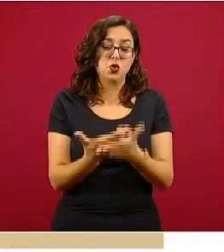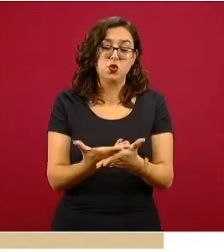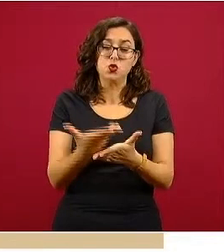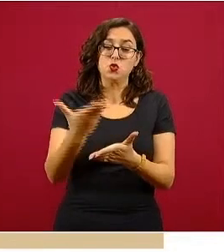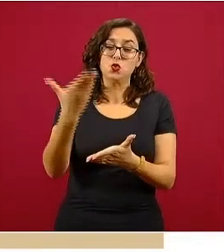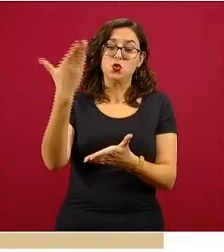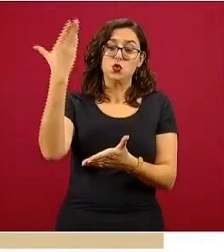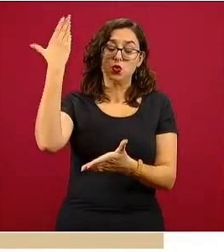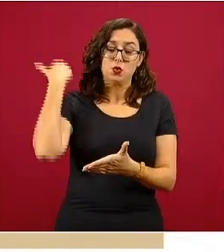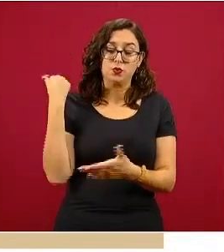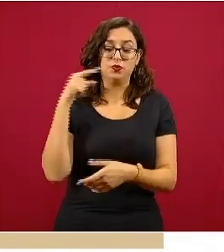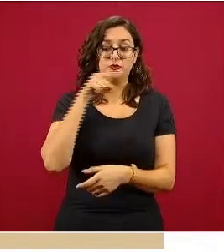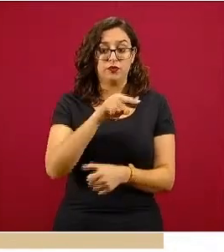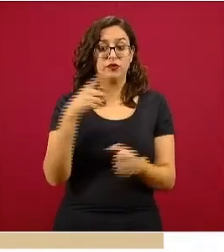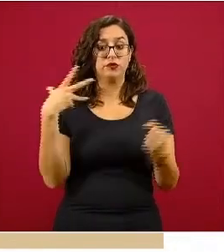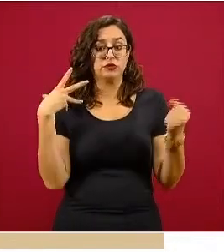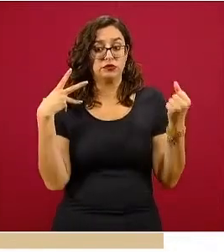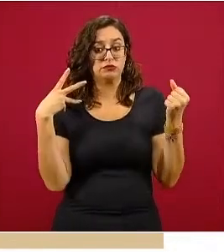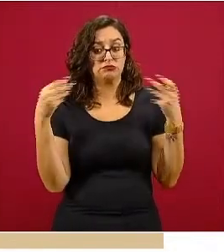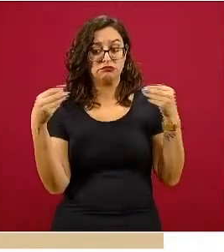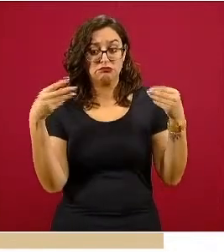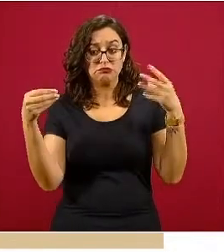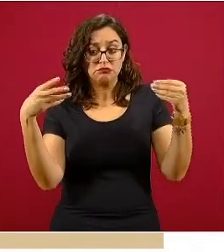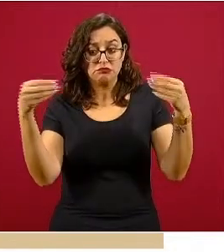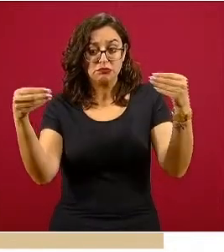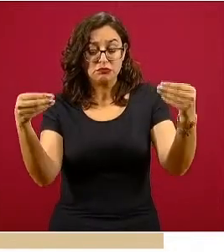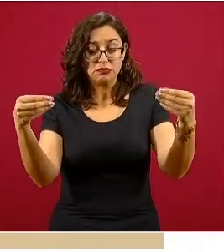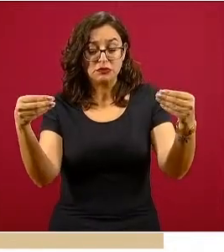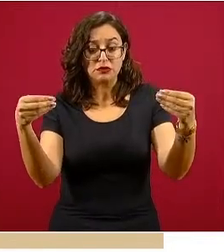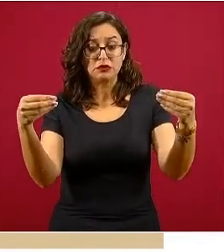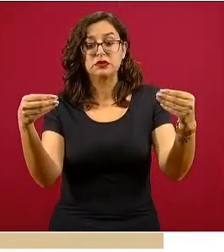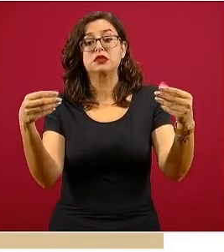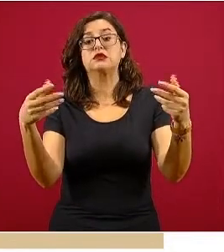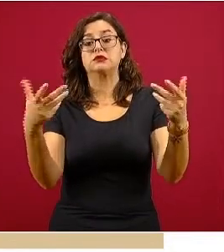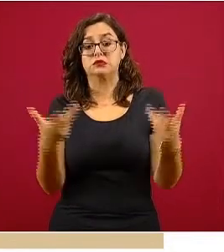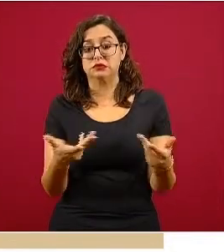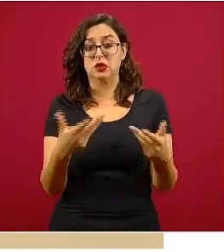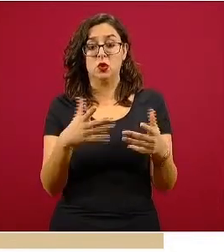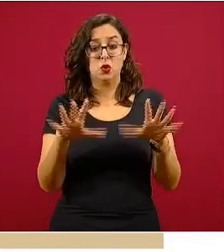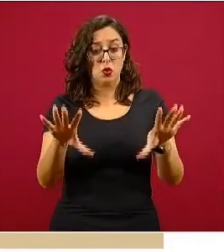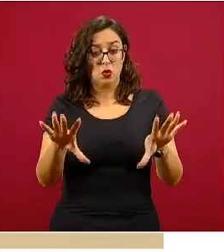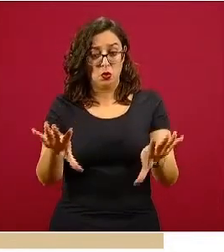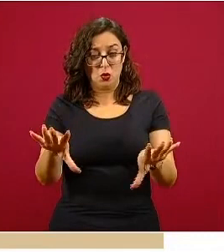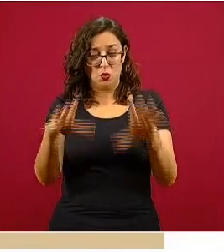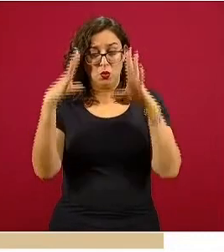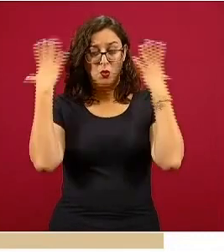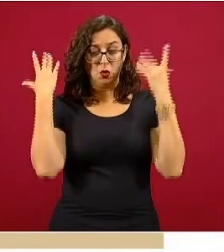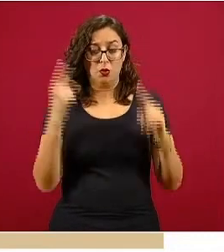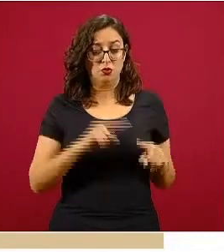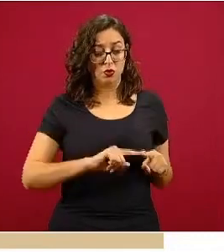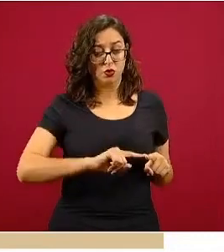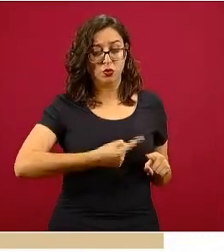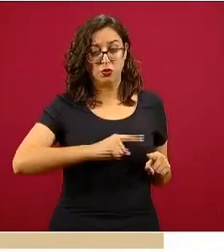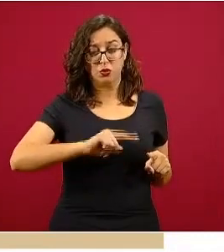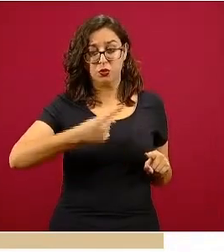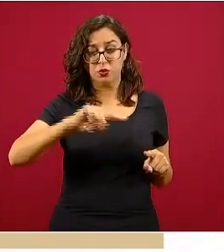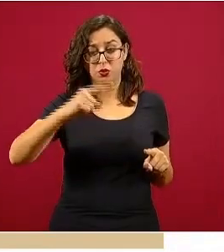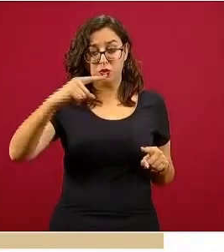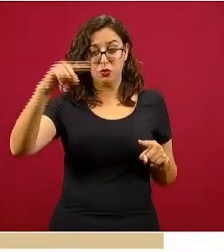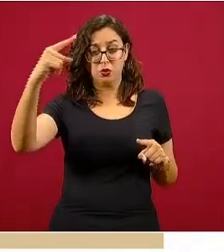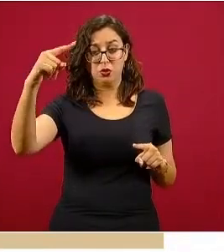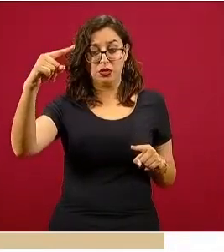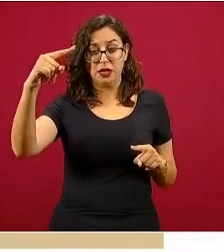con su epidemia en relación a México y tuvo un incremento importante hasta la semana